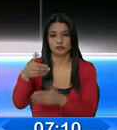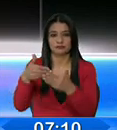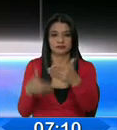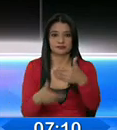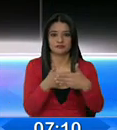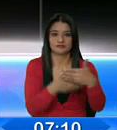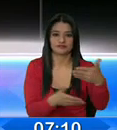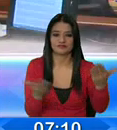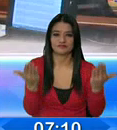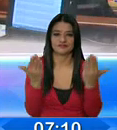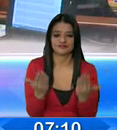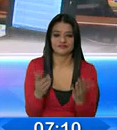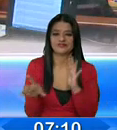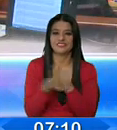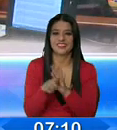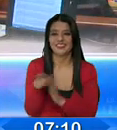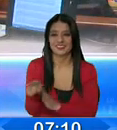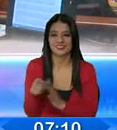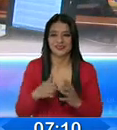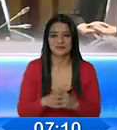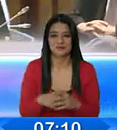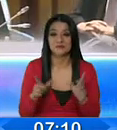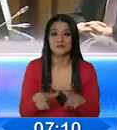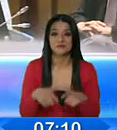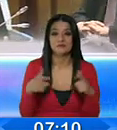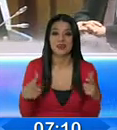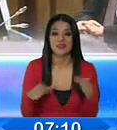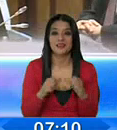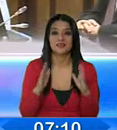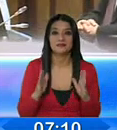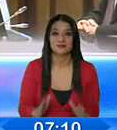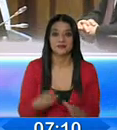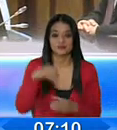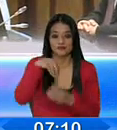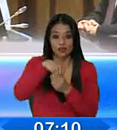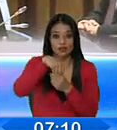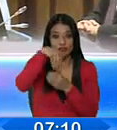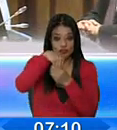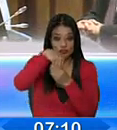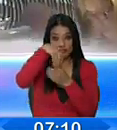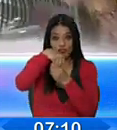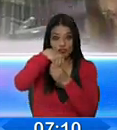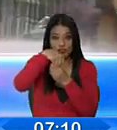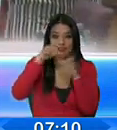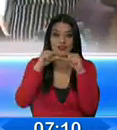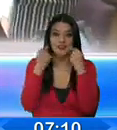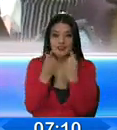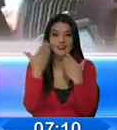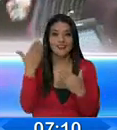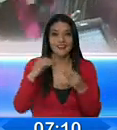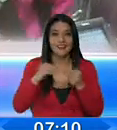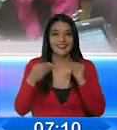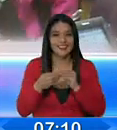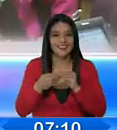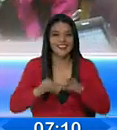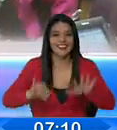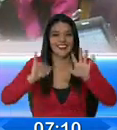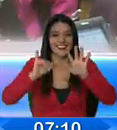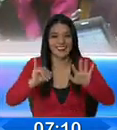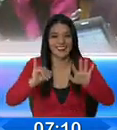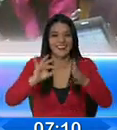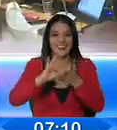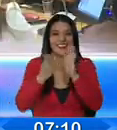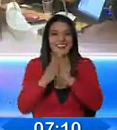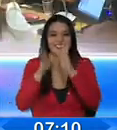pesaron sobre esta ley. La mayoría de legisladores que votaron en contra pertenecen al Partido Socialista Social Cristiano y